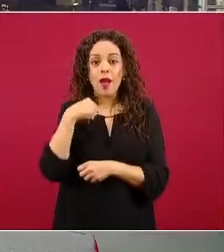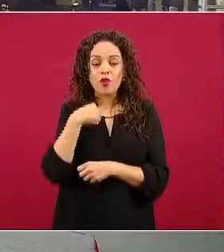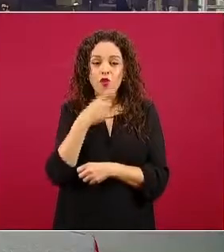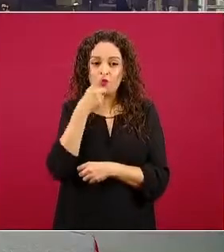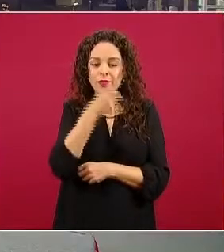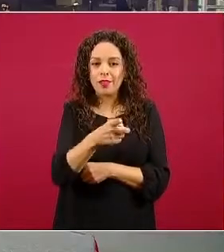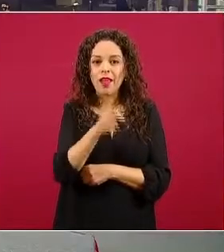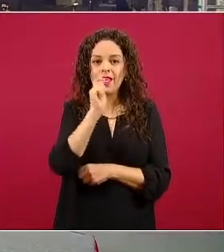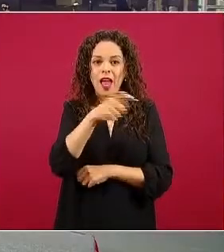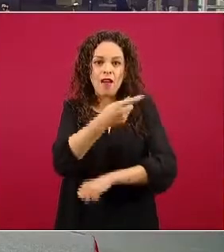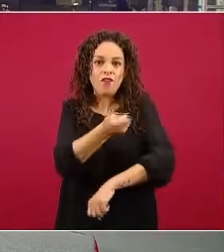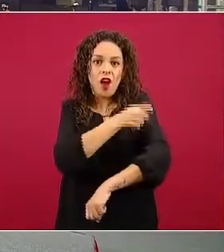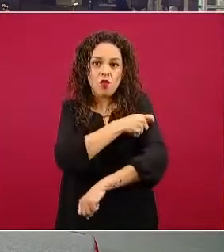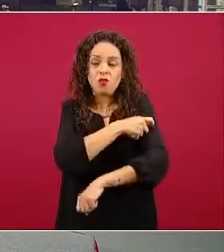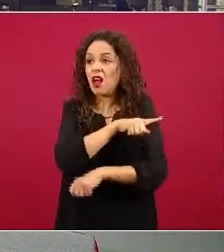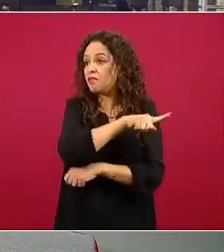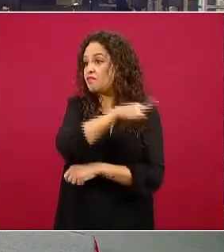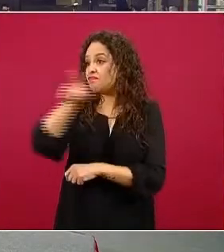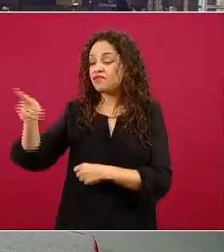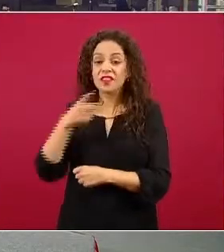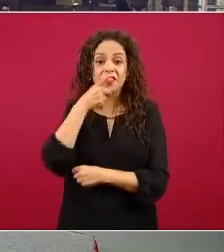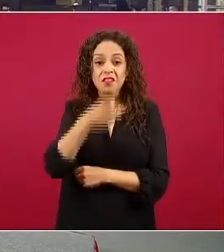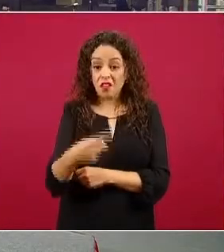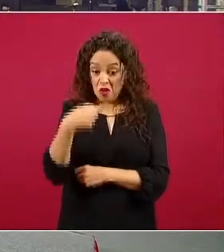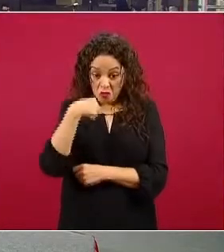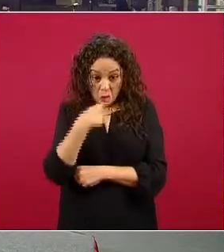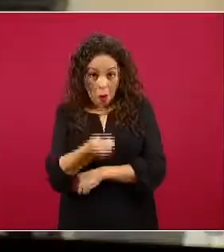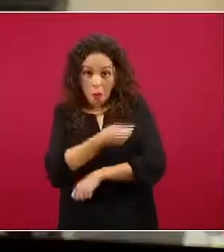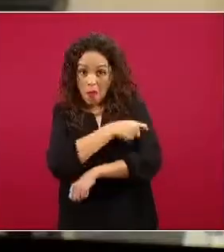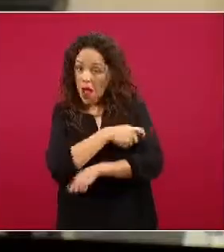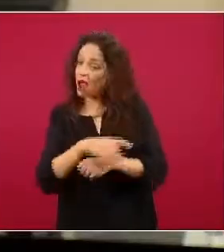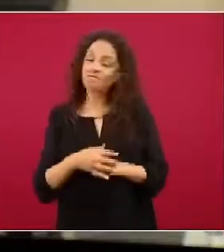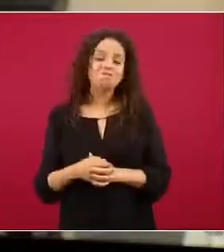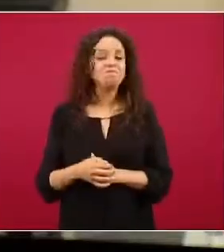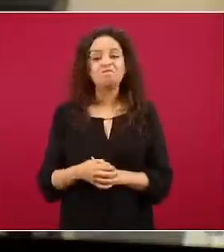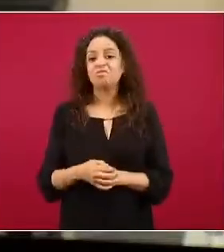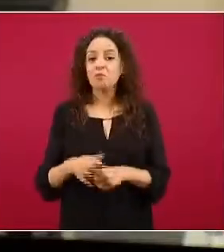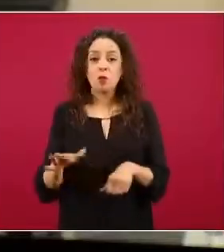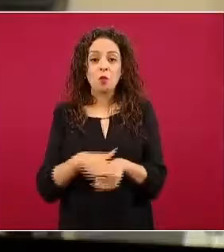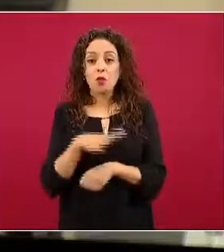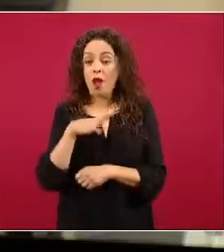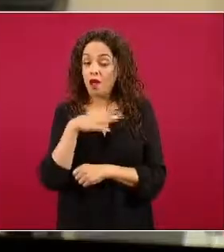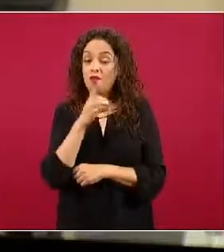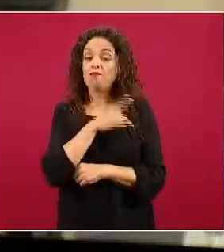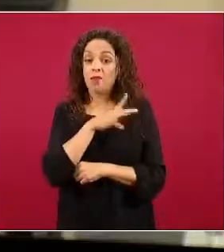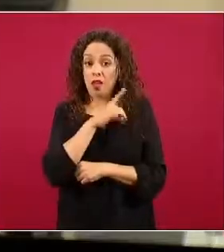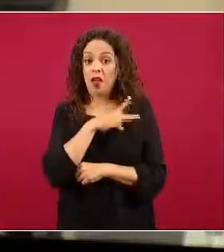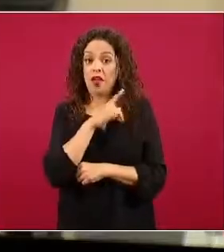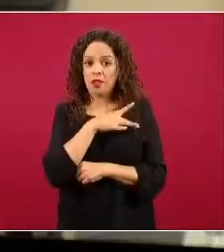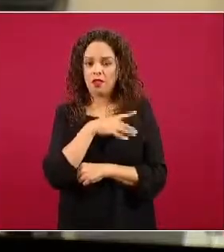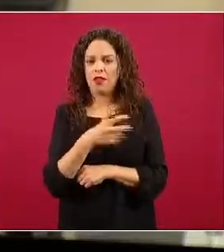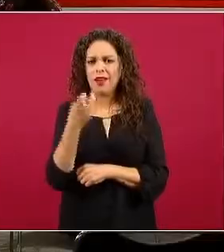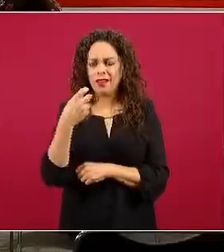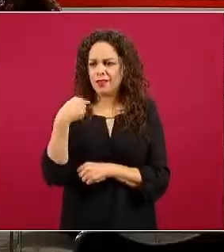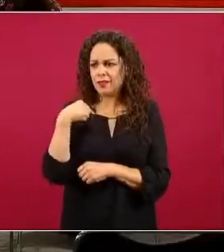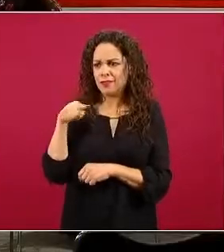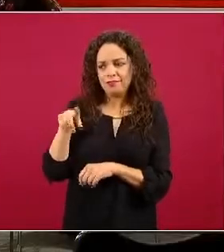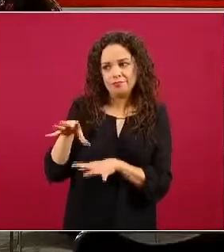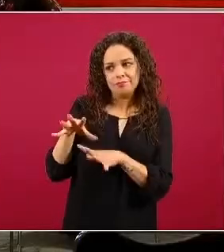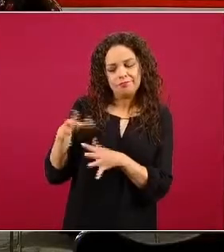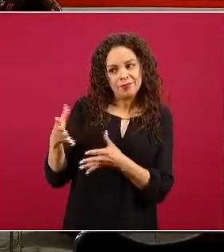piensan vacunar. Hay mucha gente que tiene el temor. Varios de los comentarios que llamaron mi atención es justamente que nos van a